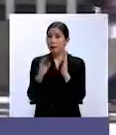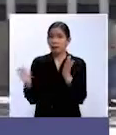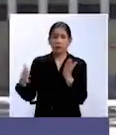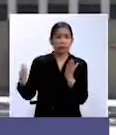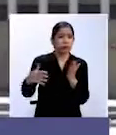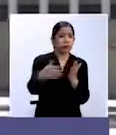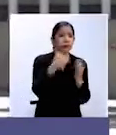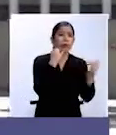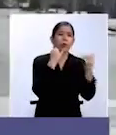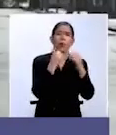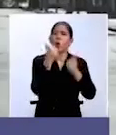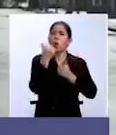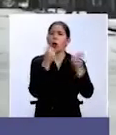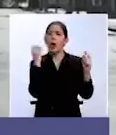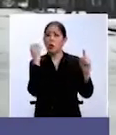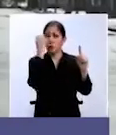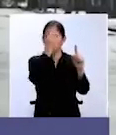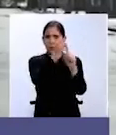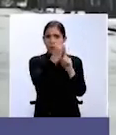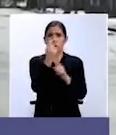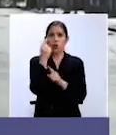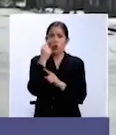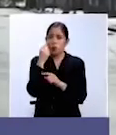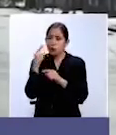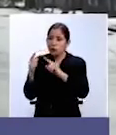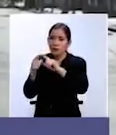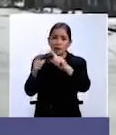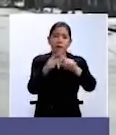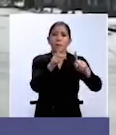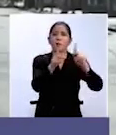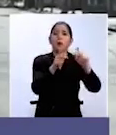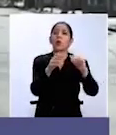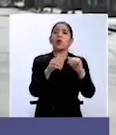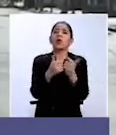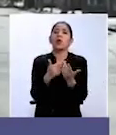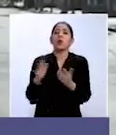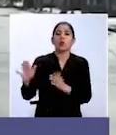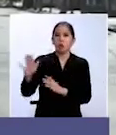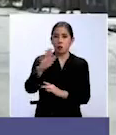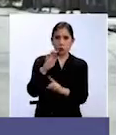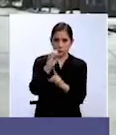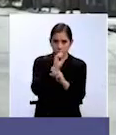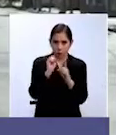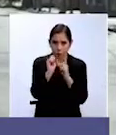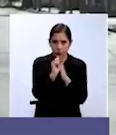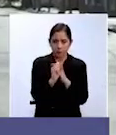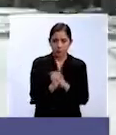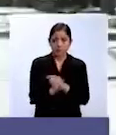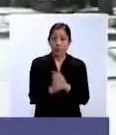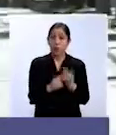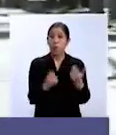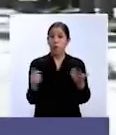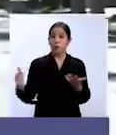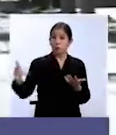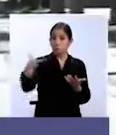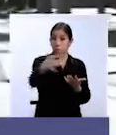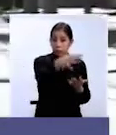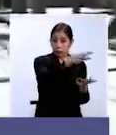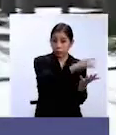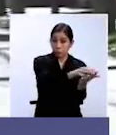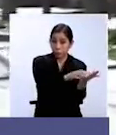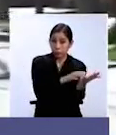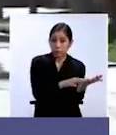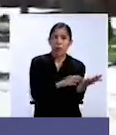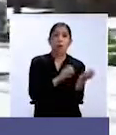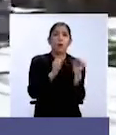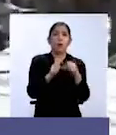que son más vulnerables. Evidentemente, todas las políticas públicas tienen que estar orientadas, sin lugar a